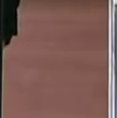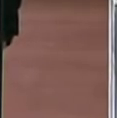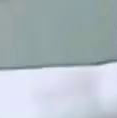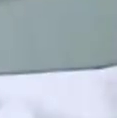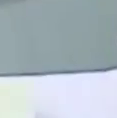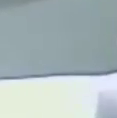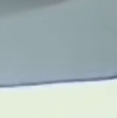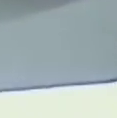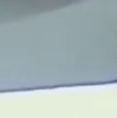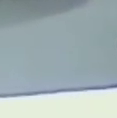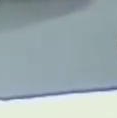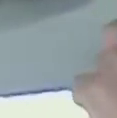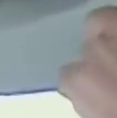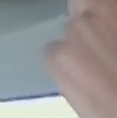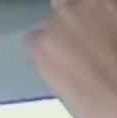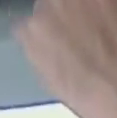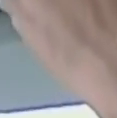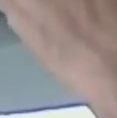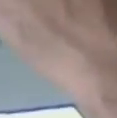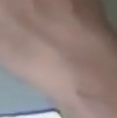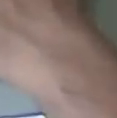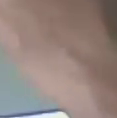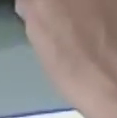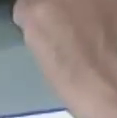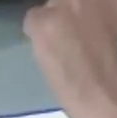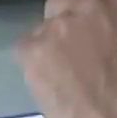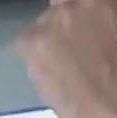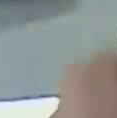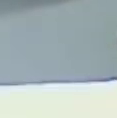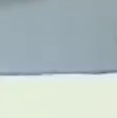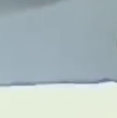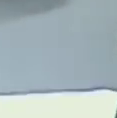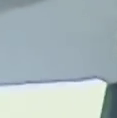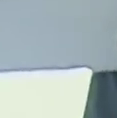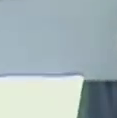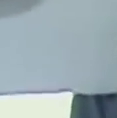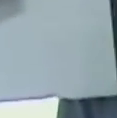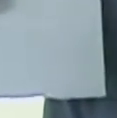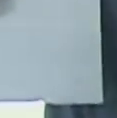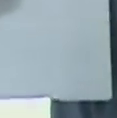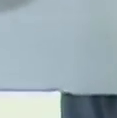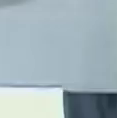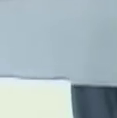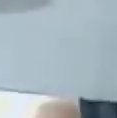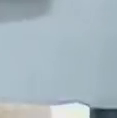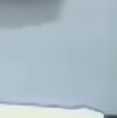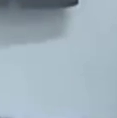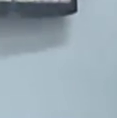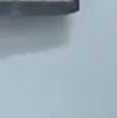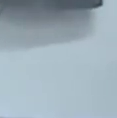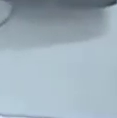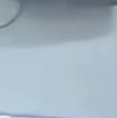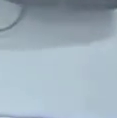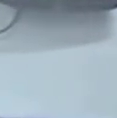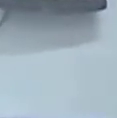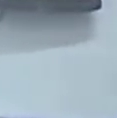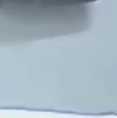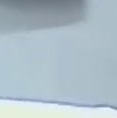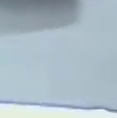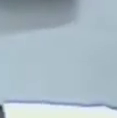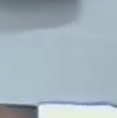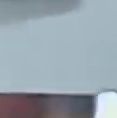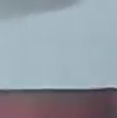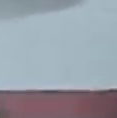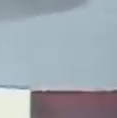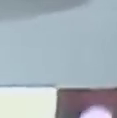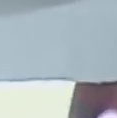Venezuela. Fíjense lo siguiente, estas son las pantallas de los medios públicos y en efecto los medios públicos estaban cubriendo la noticia y